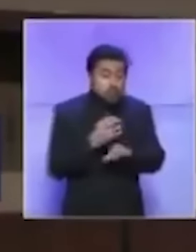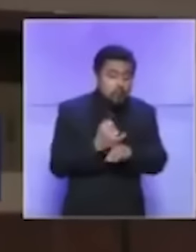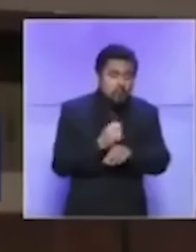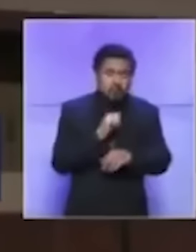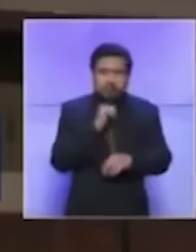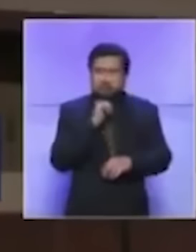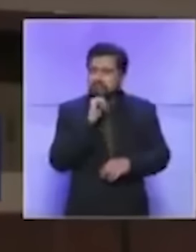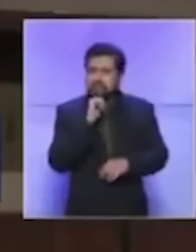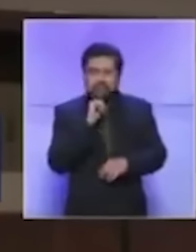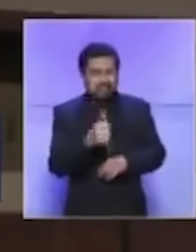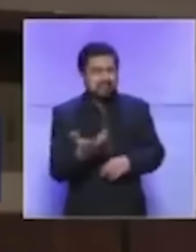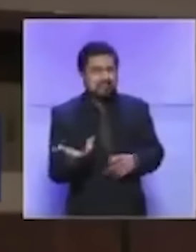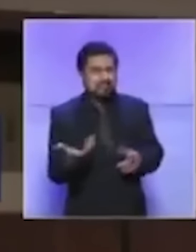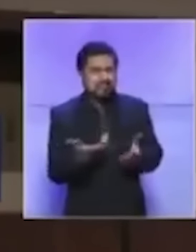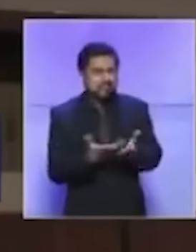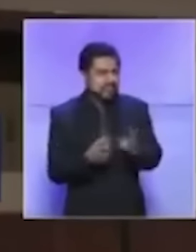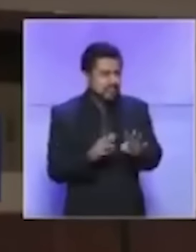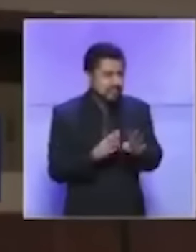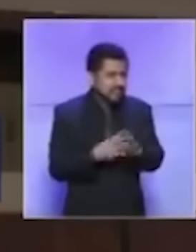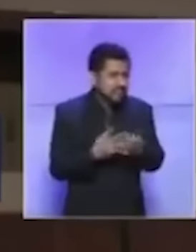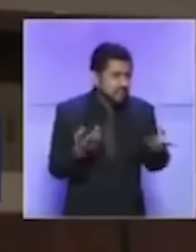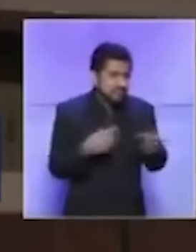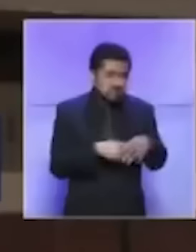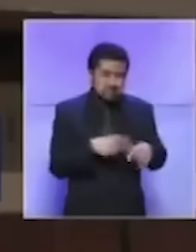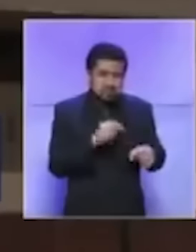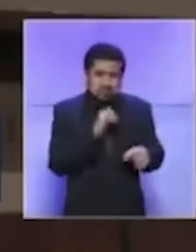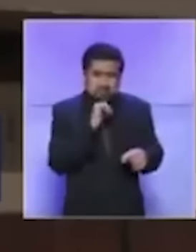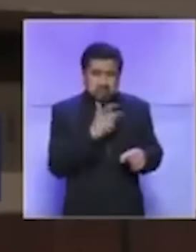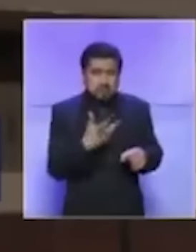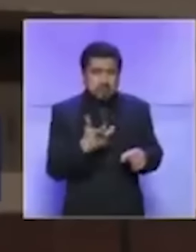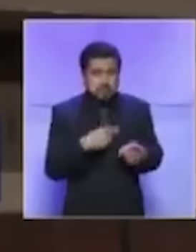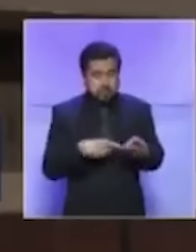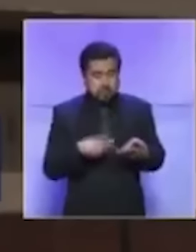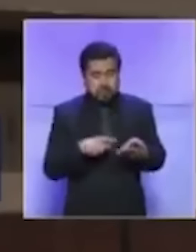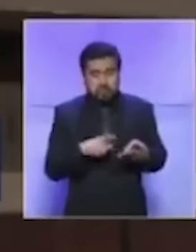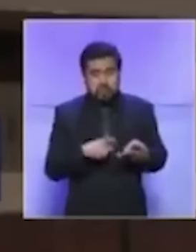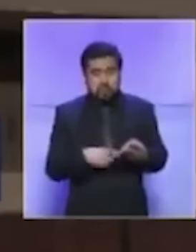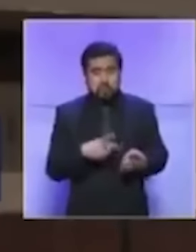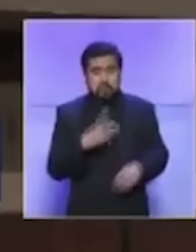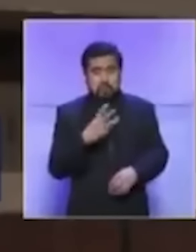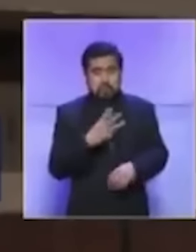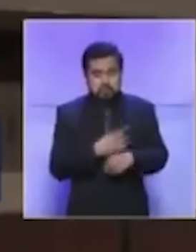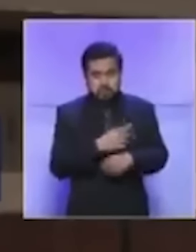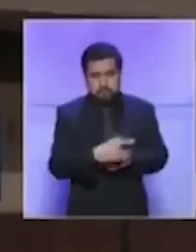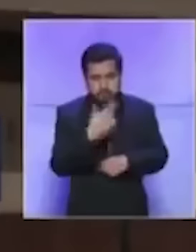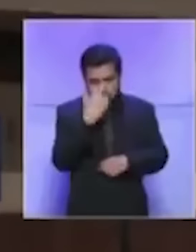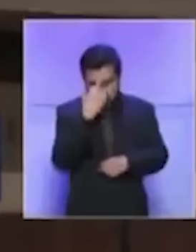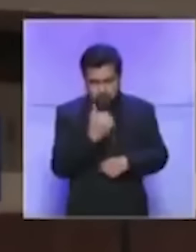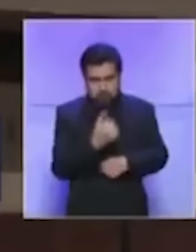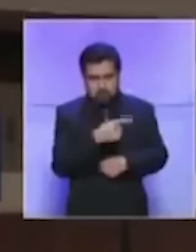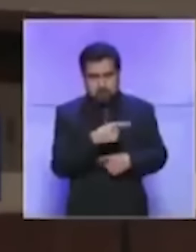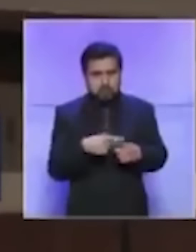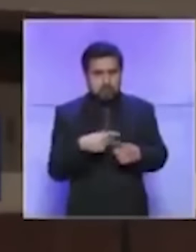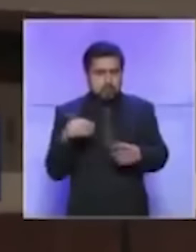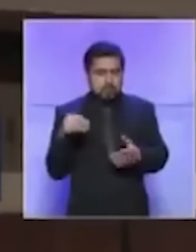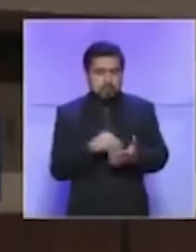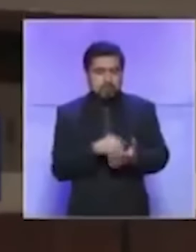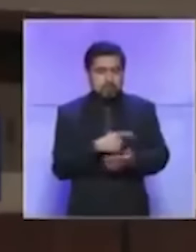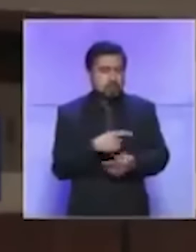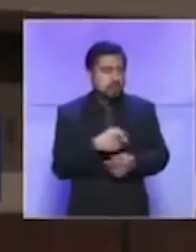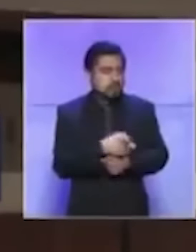mínimos indicios para admitir la queja. Y como tercer argumento, se establece que